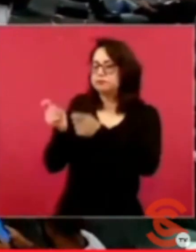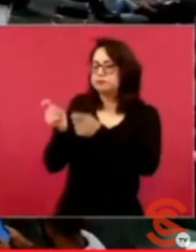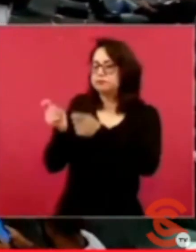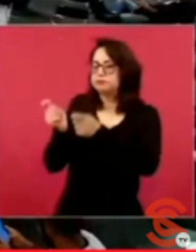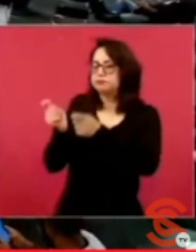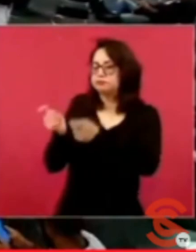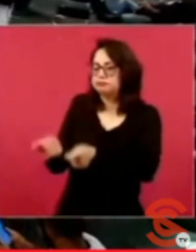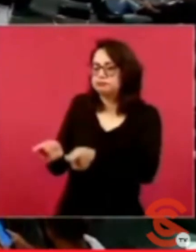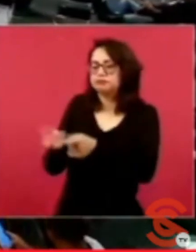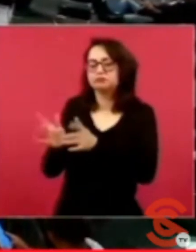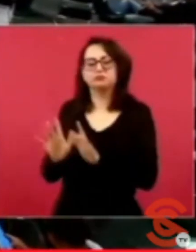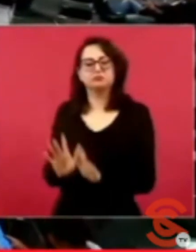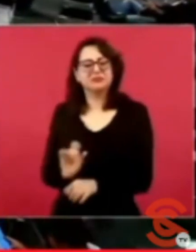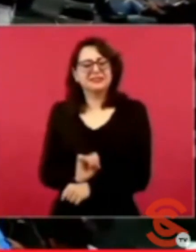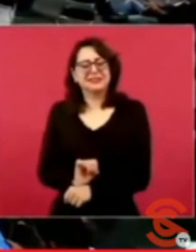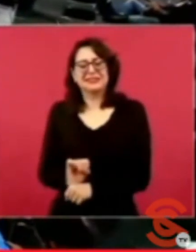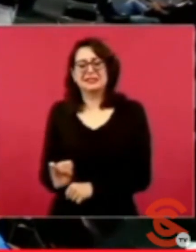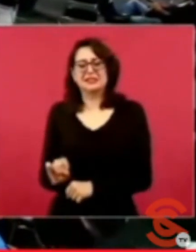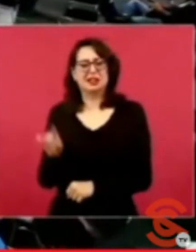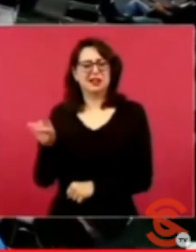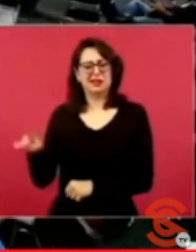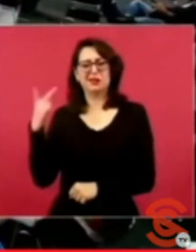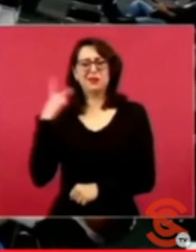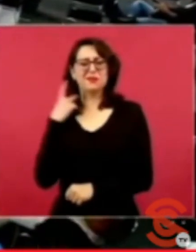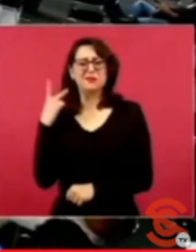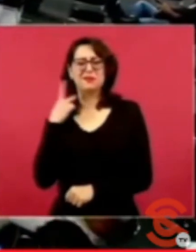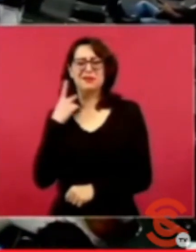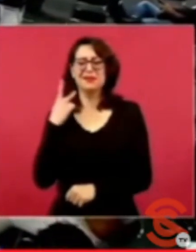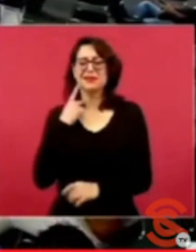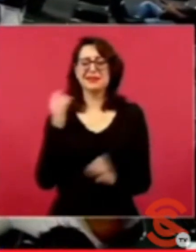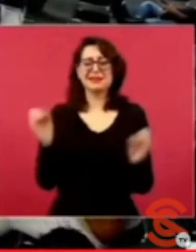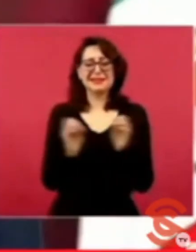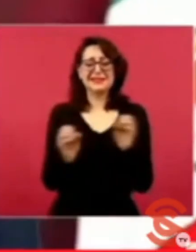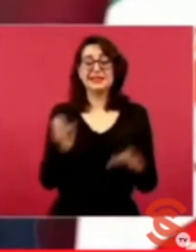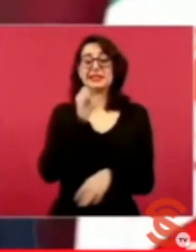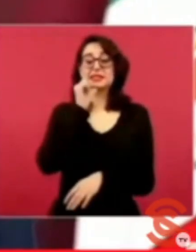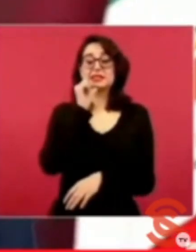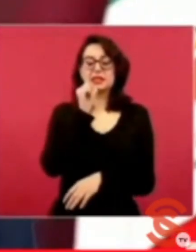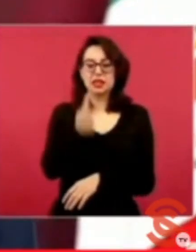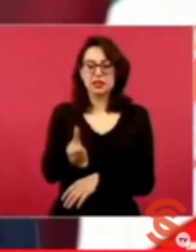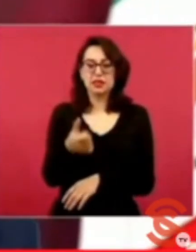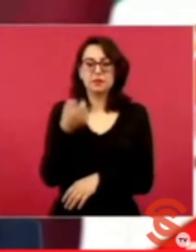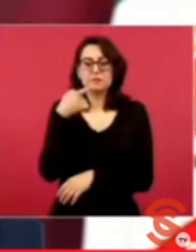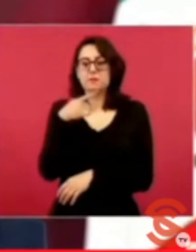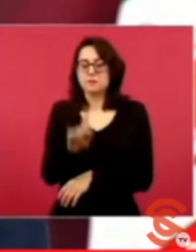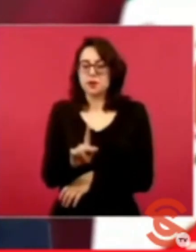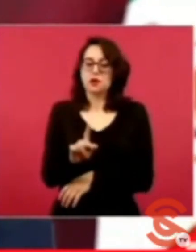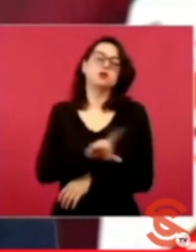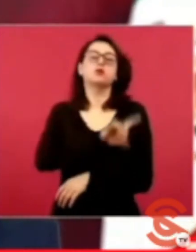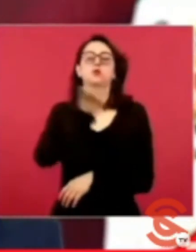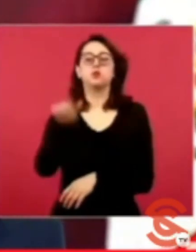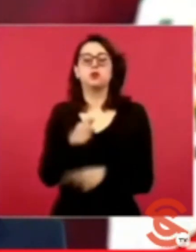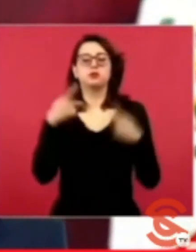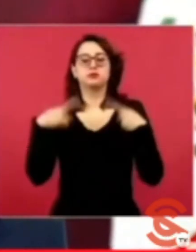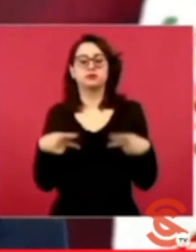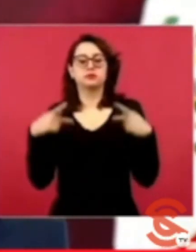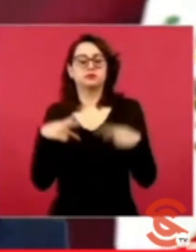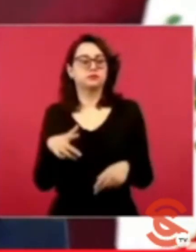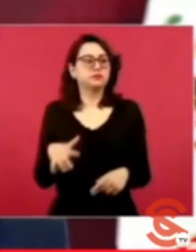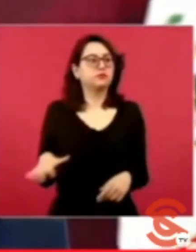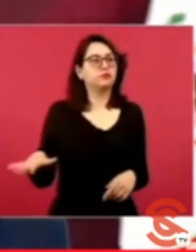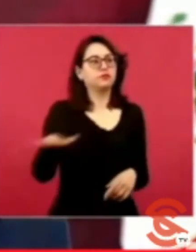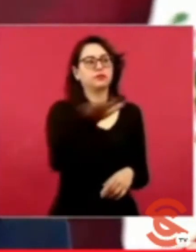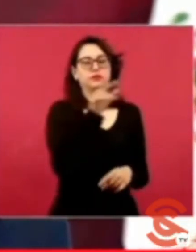Entonces le invitaron a ser candidata a presidenta municipal